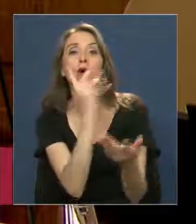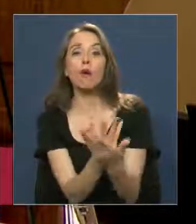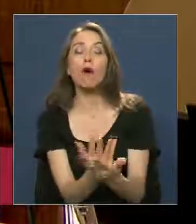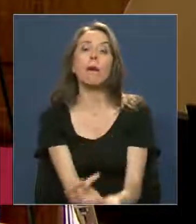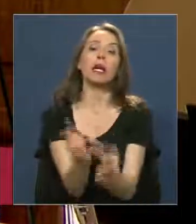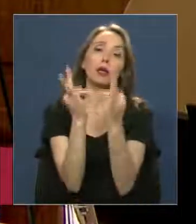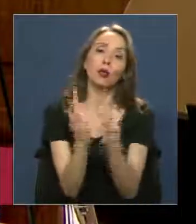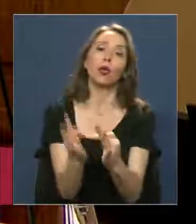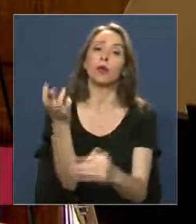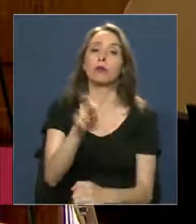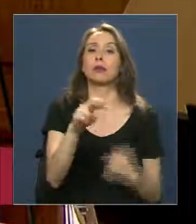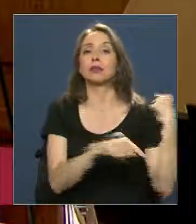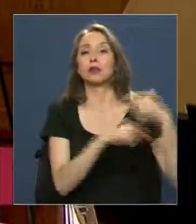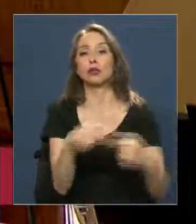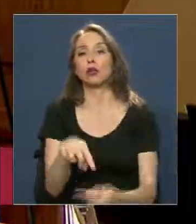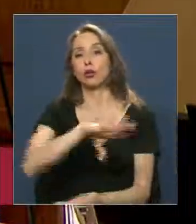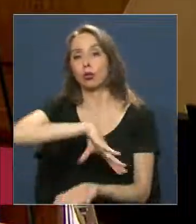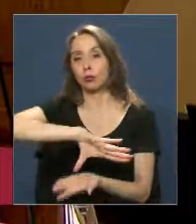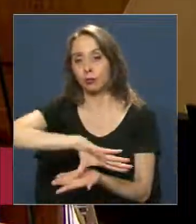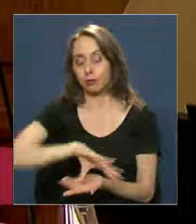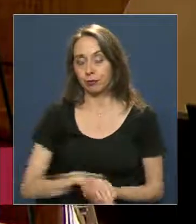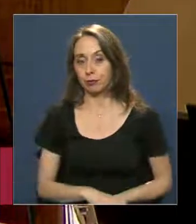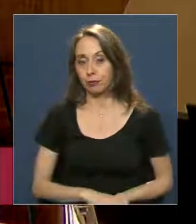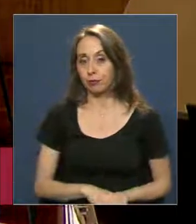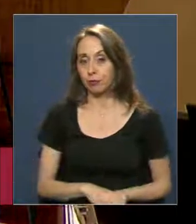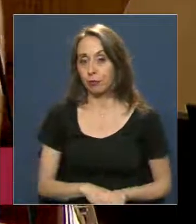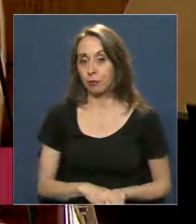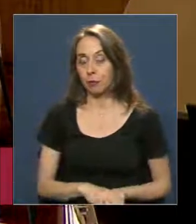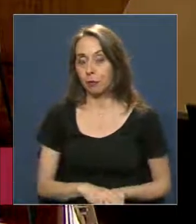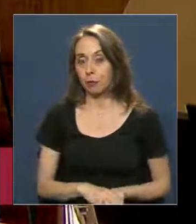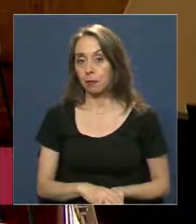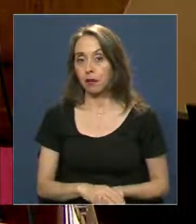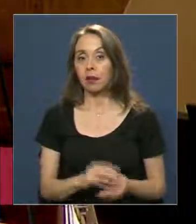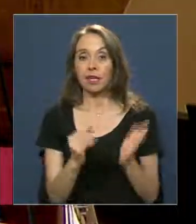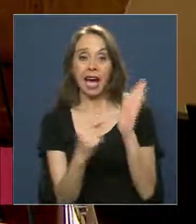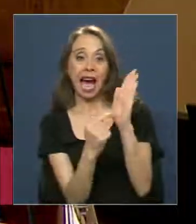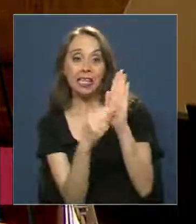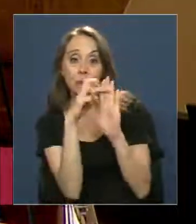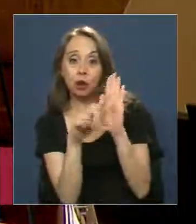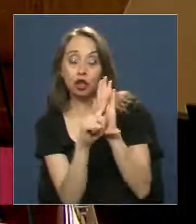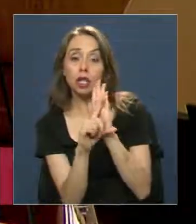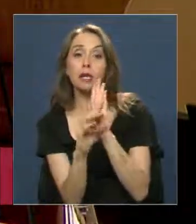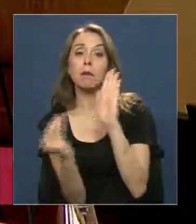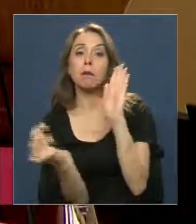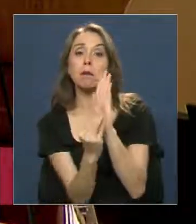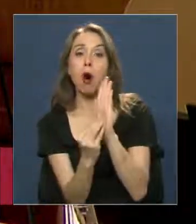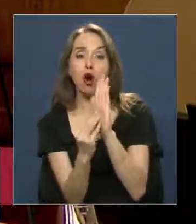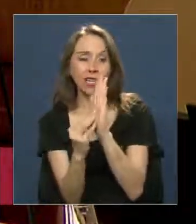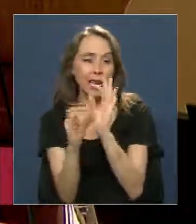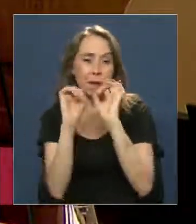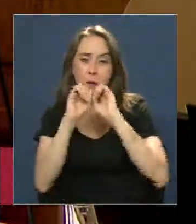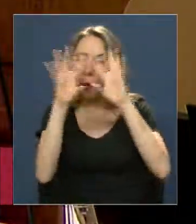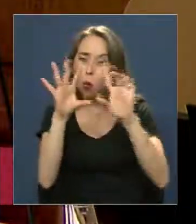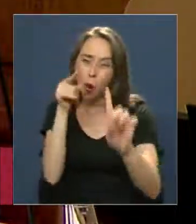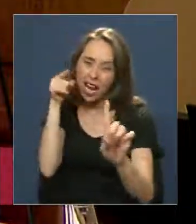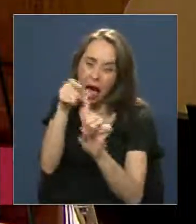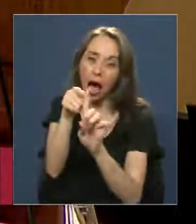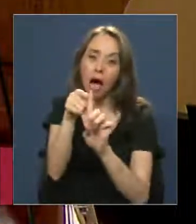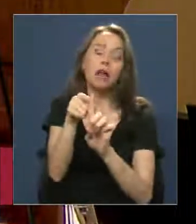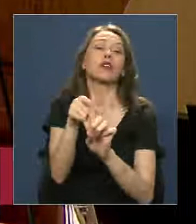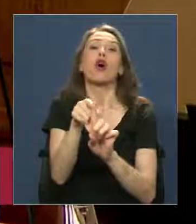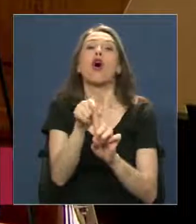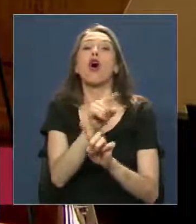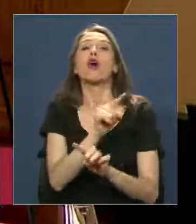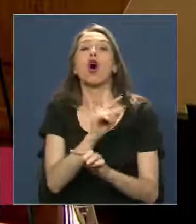nunca más en la historia de nuestro país. Aquí hay un nunca más que se hace objetivo, que deja de